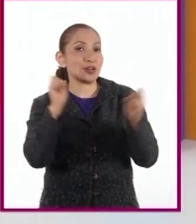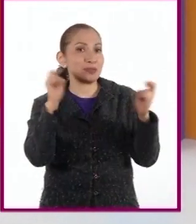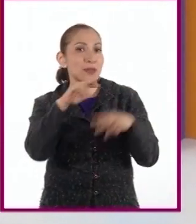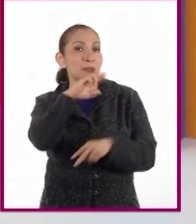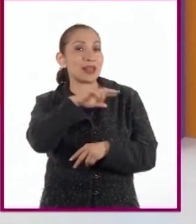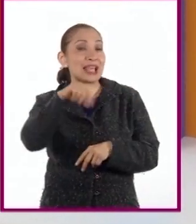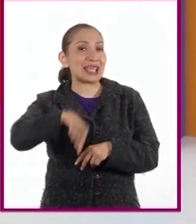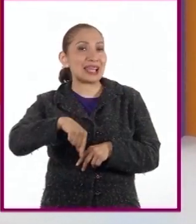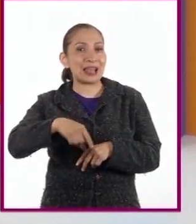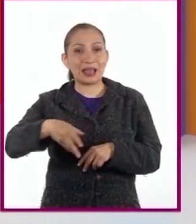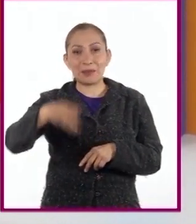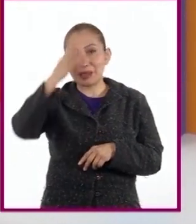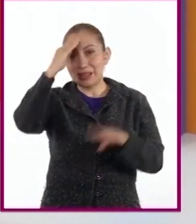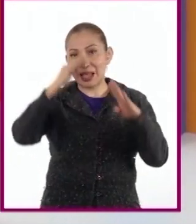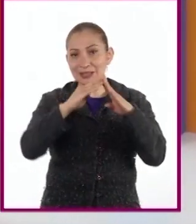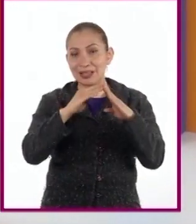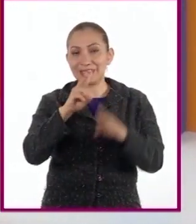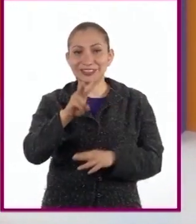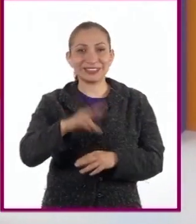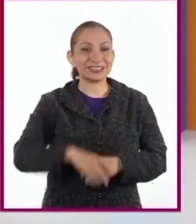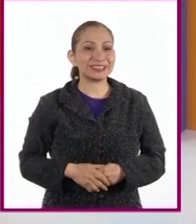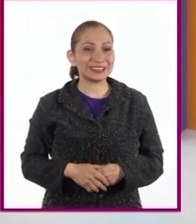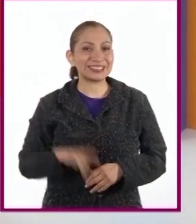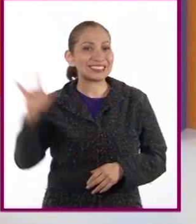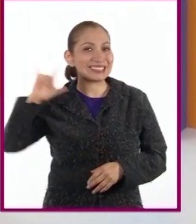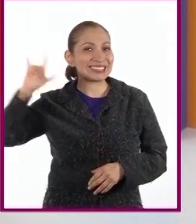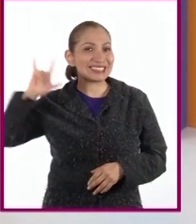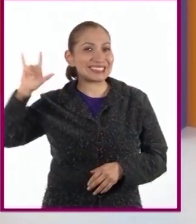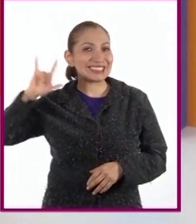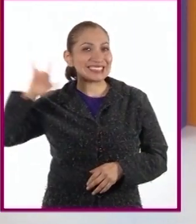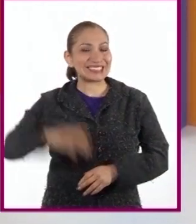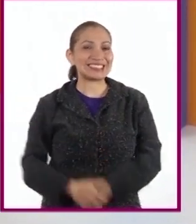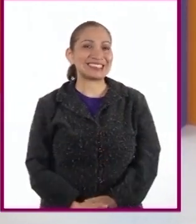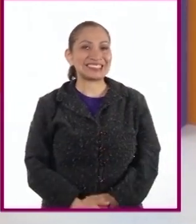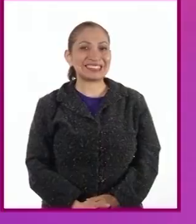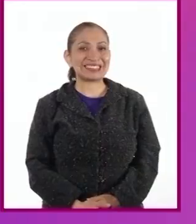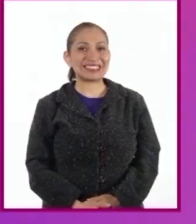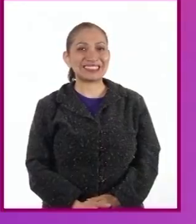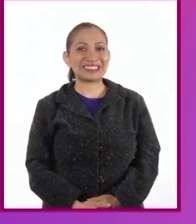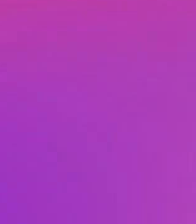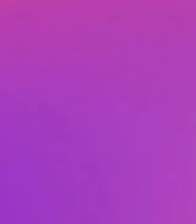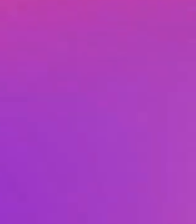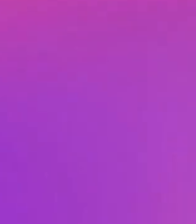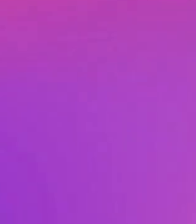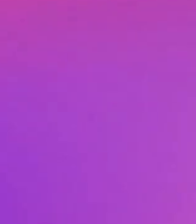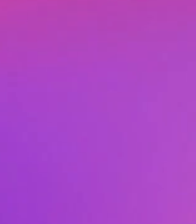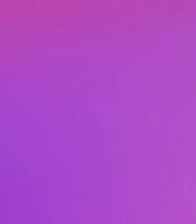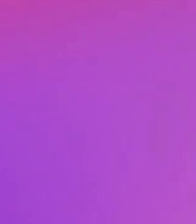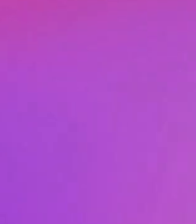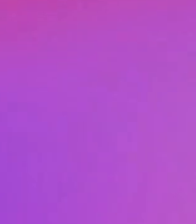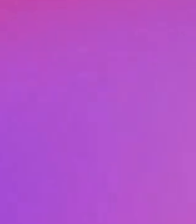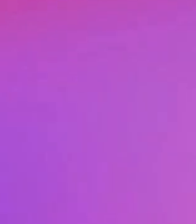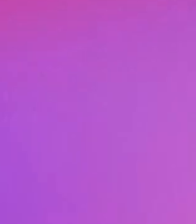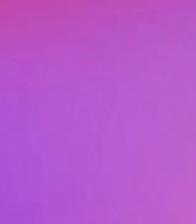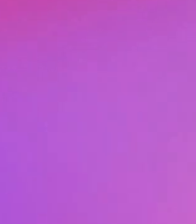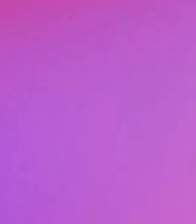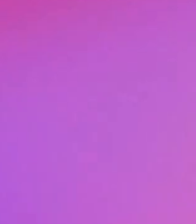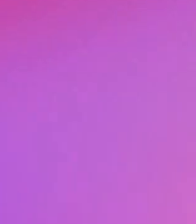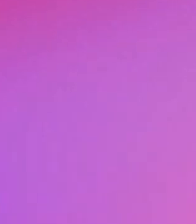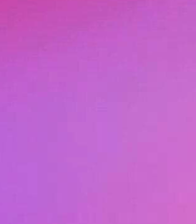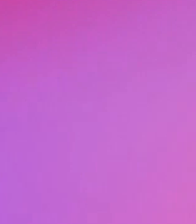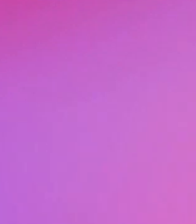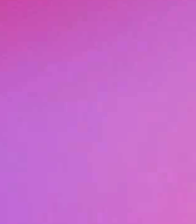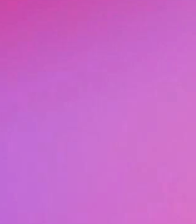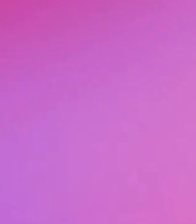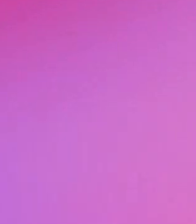vemos pronto aquí en Aprende en Casa 2. Hasta la próxima. Si tienes dudas o necesitas ayuda, llama